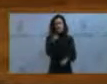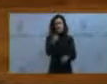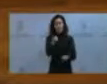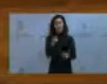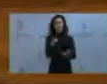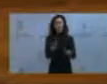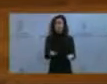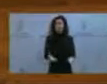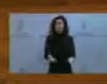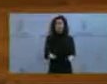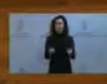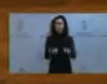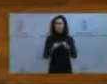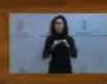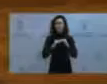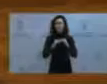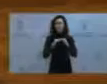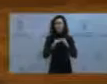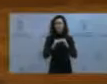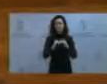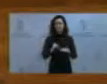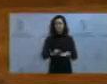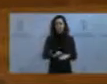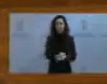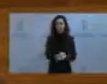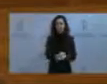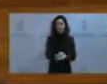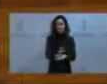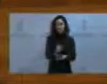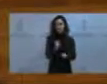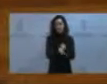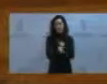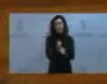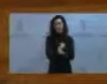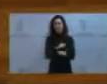asegurando la sostenibilidad, la inversión y el empleo.